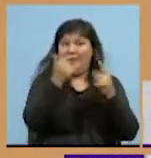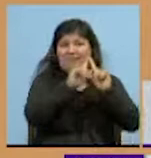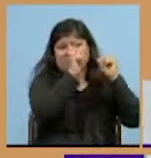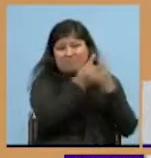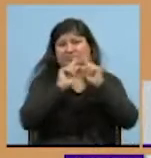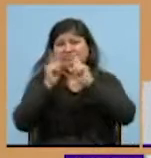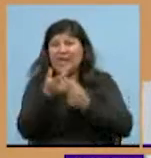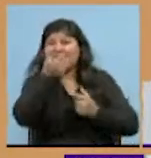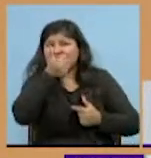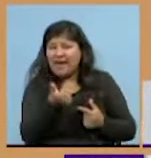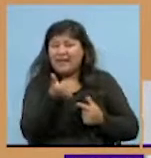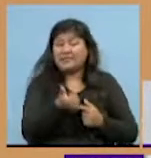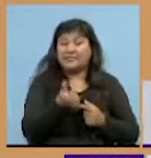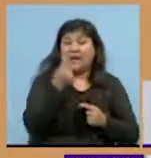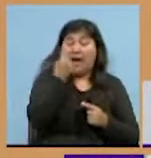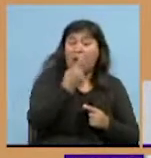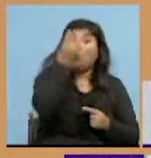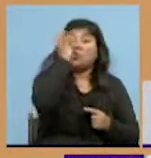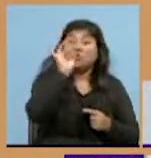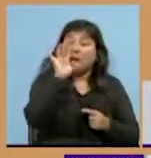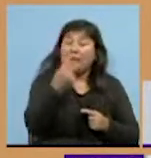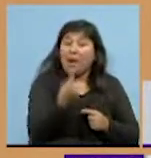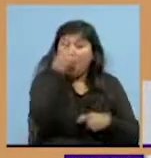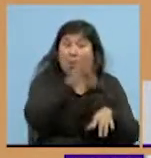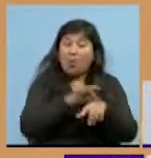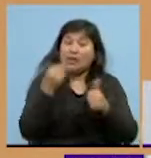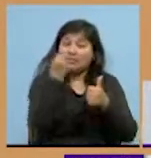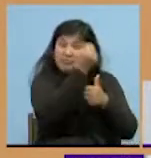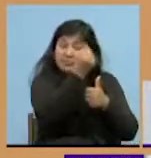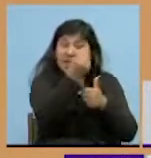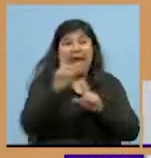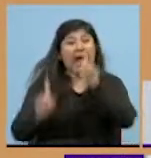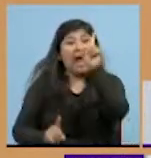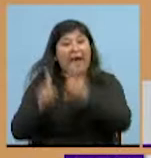del hospital de Maimará que subían a hacer alguna guardia los fines de semana.